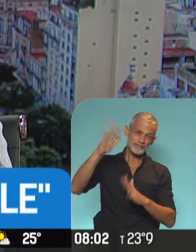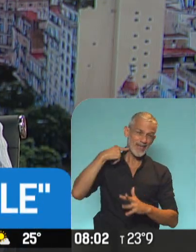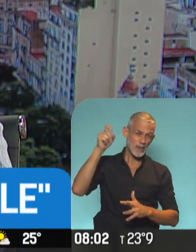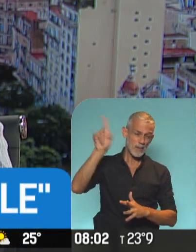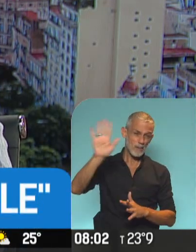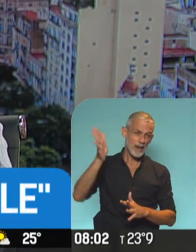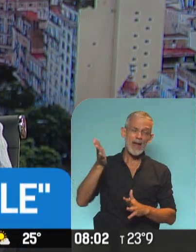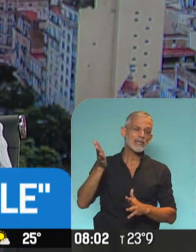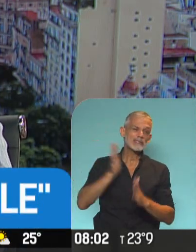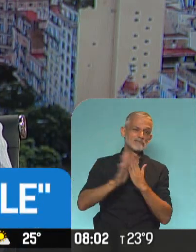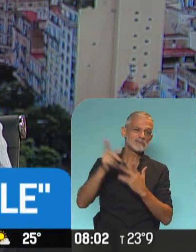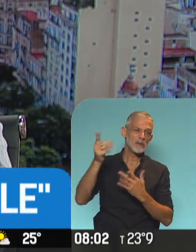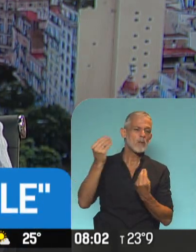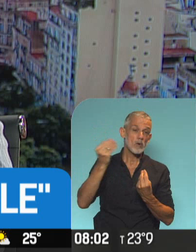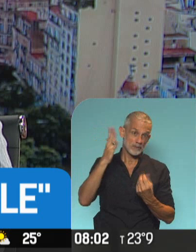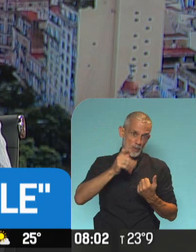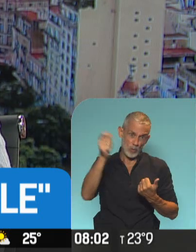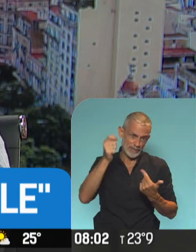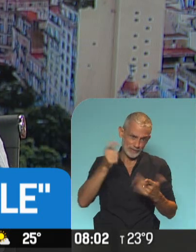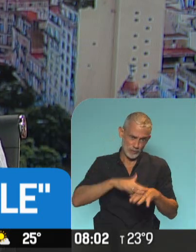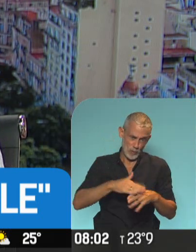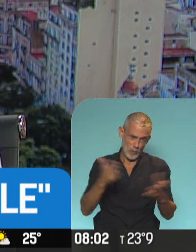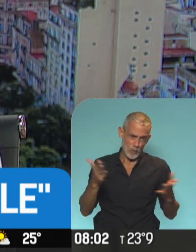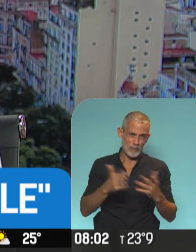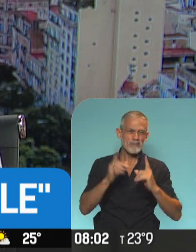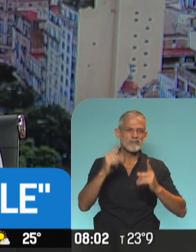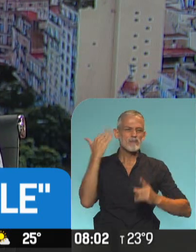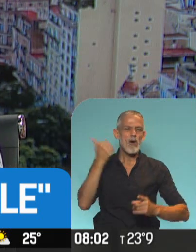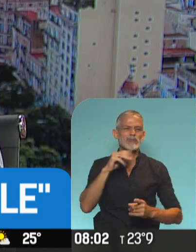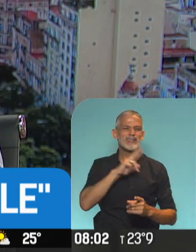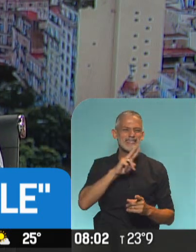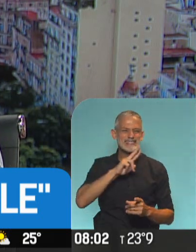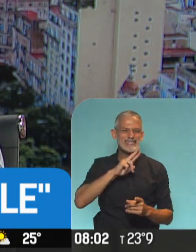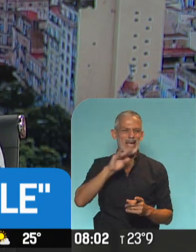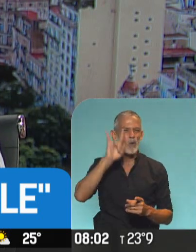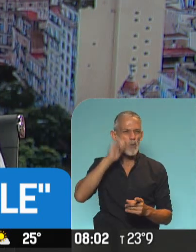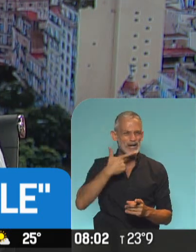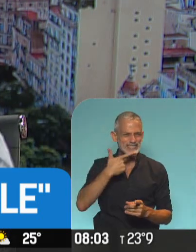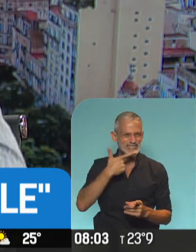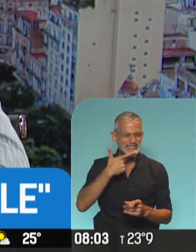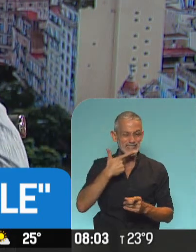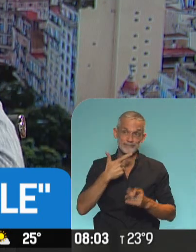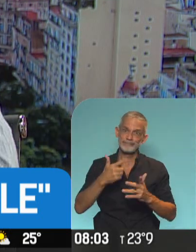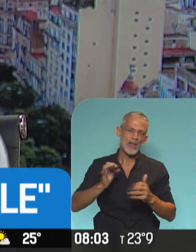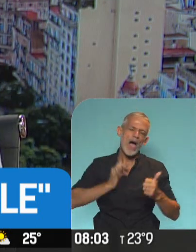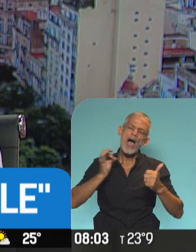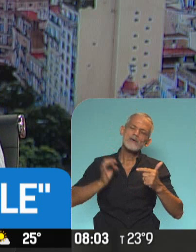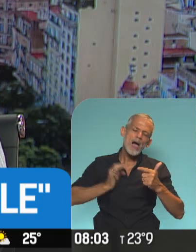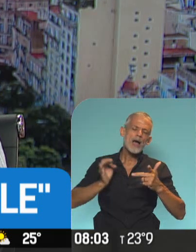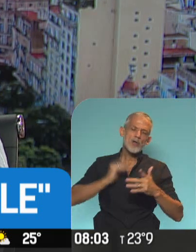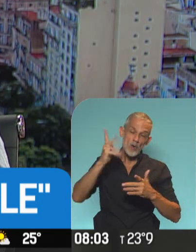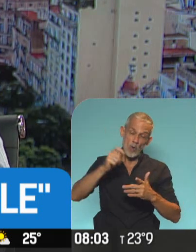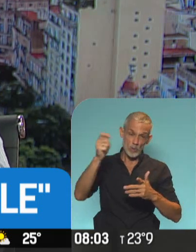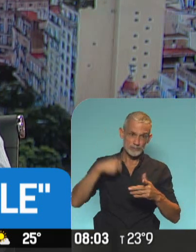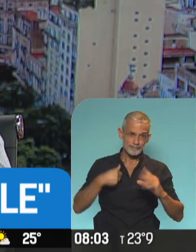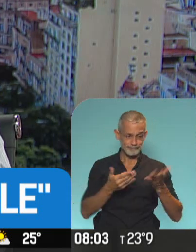la consecuencia de la actividad judicial. De hecho, estaba lo de la chica de la UES, con la que lo tuvieron años de años. Yo tuve el